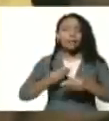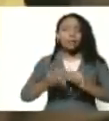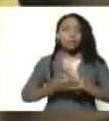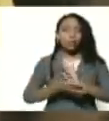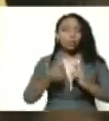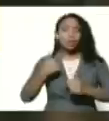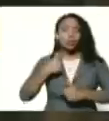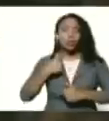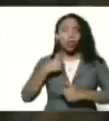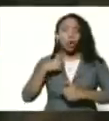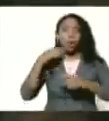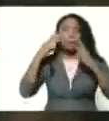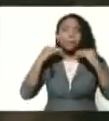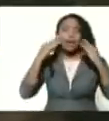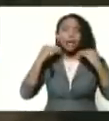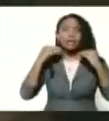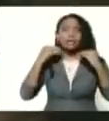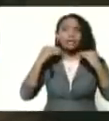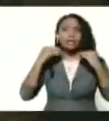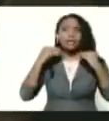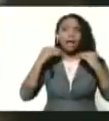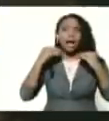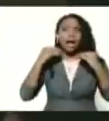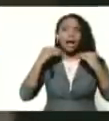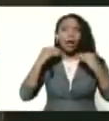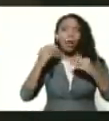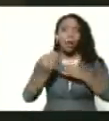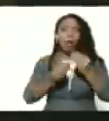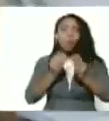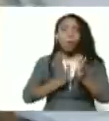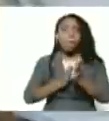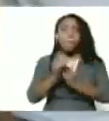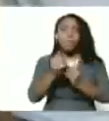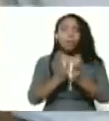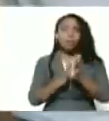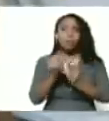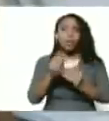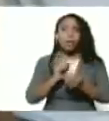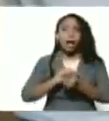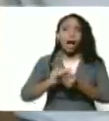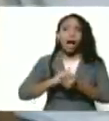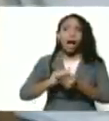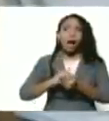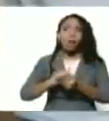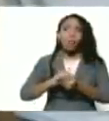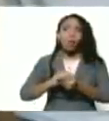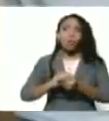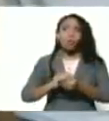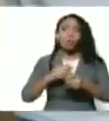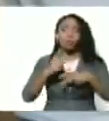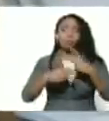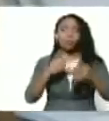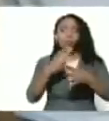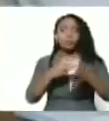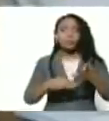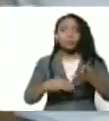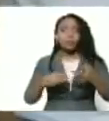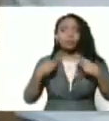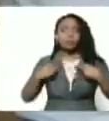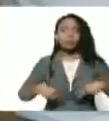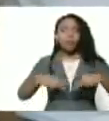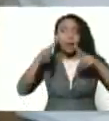la experiencia que yo llevo también como emprendedora de jabón artesanal, producto de limpieza y higiene